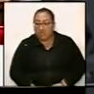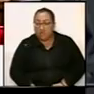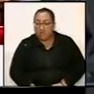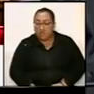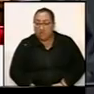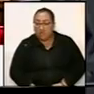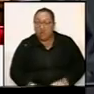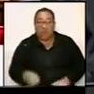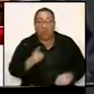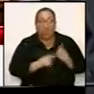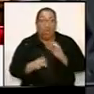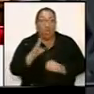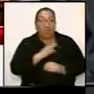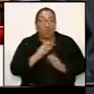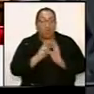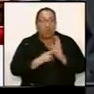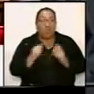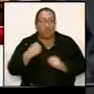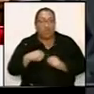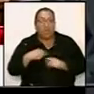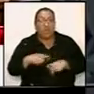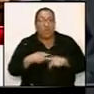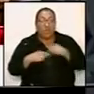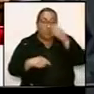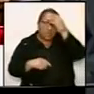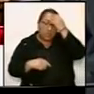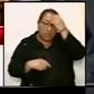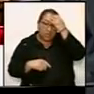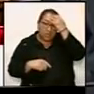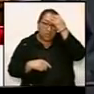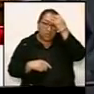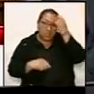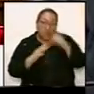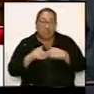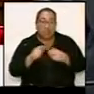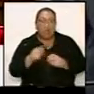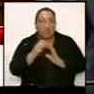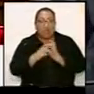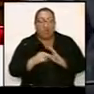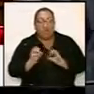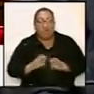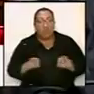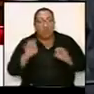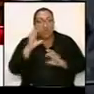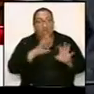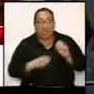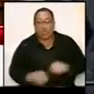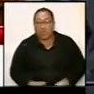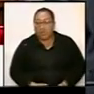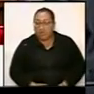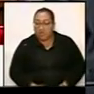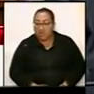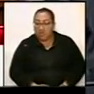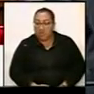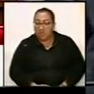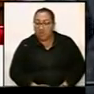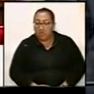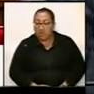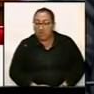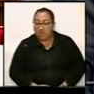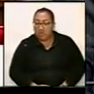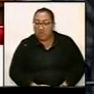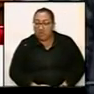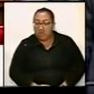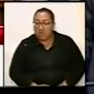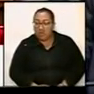gobiernos regionales o municipales dependamos de este programa tan interesante y tan importante